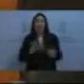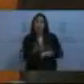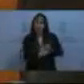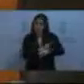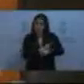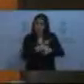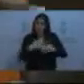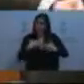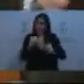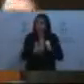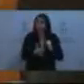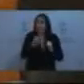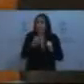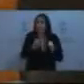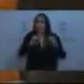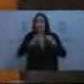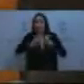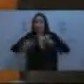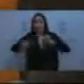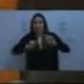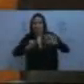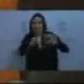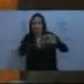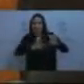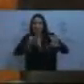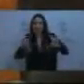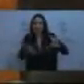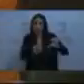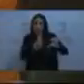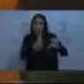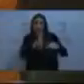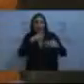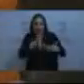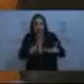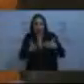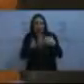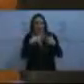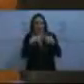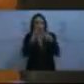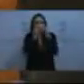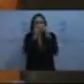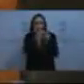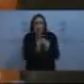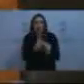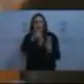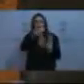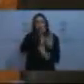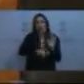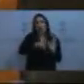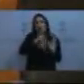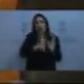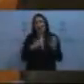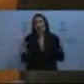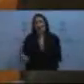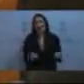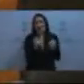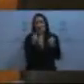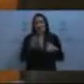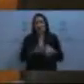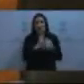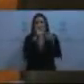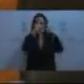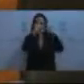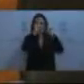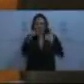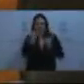Sanidad, junto con el equipo directivo del Área 1, está elaborando en estos momentos ese marco integral de actuaciones para Jarrio, al igual